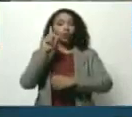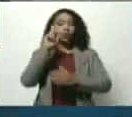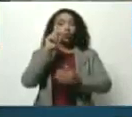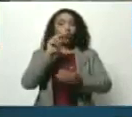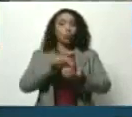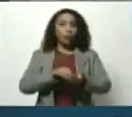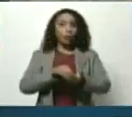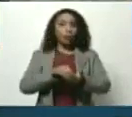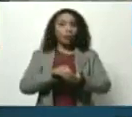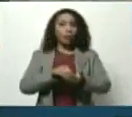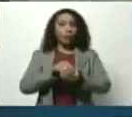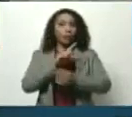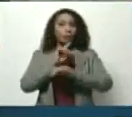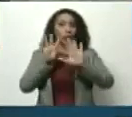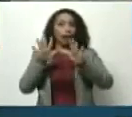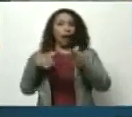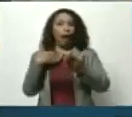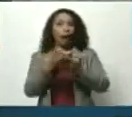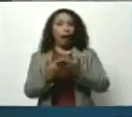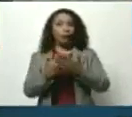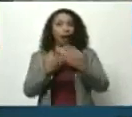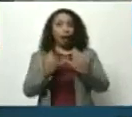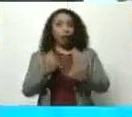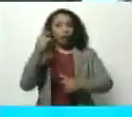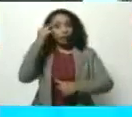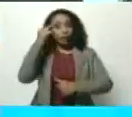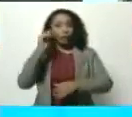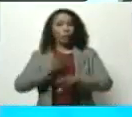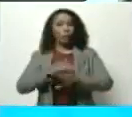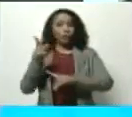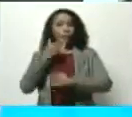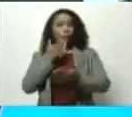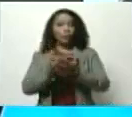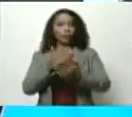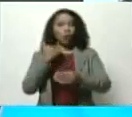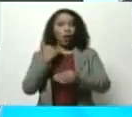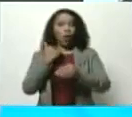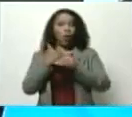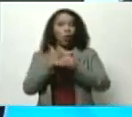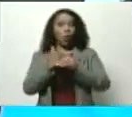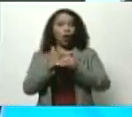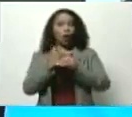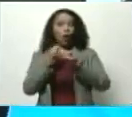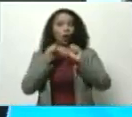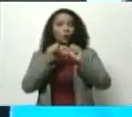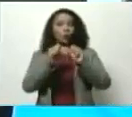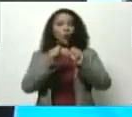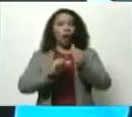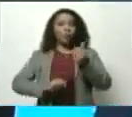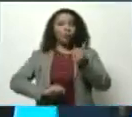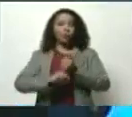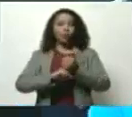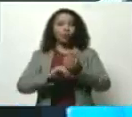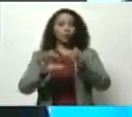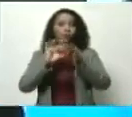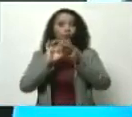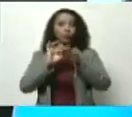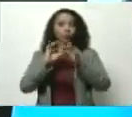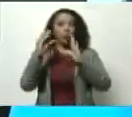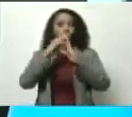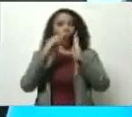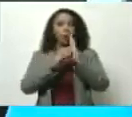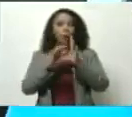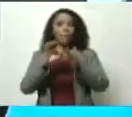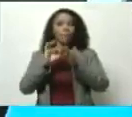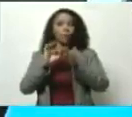hasta la presente fecha lo que ha permitido fortalecer la relación de venezuela con la de